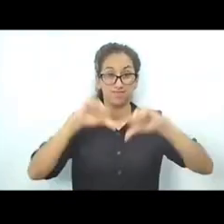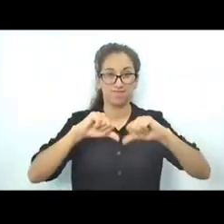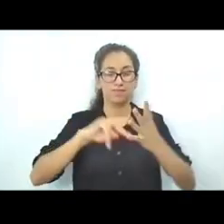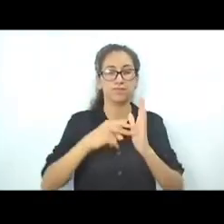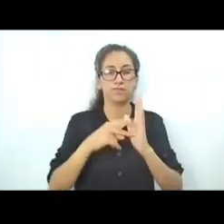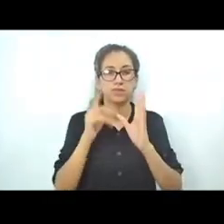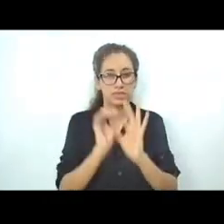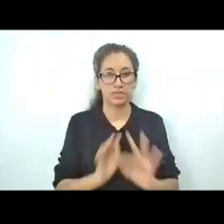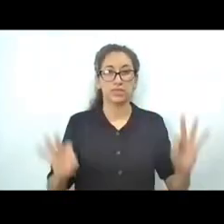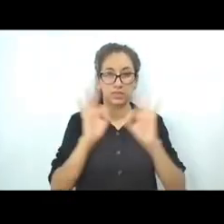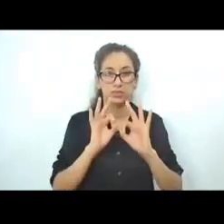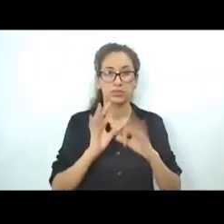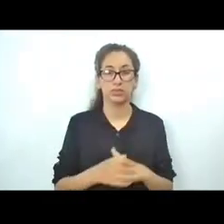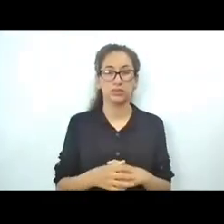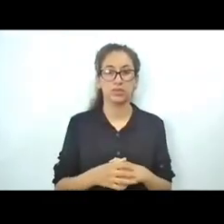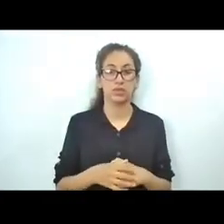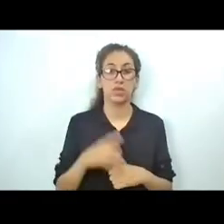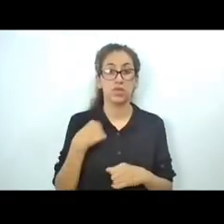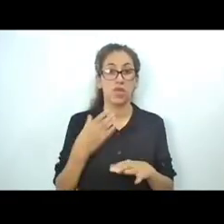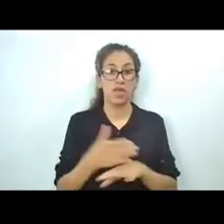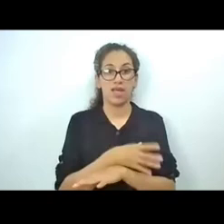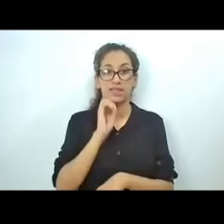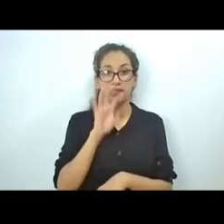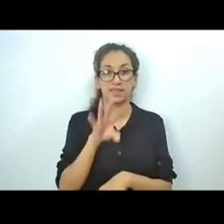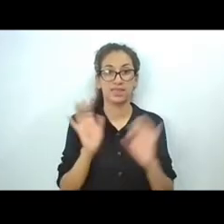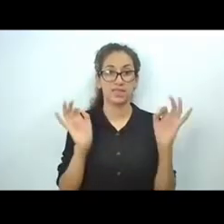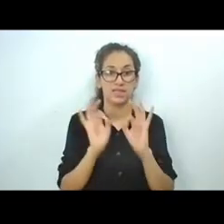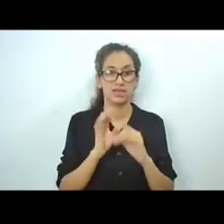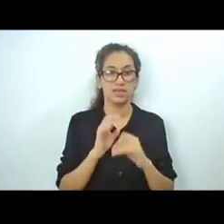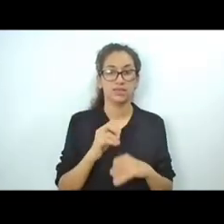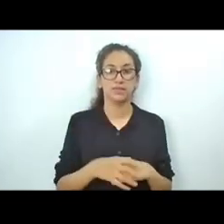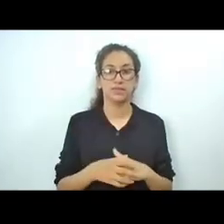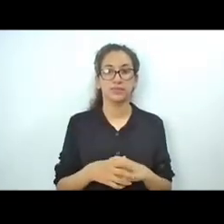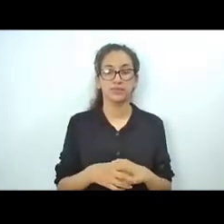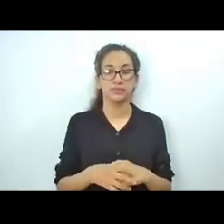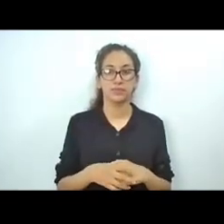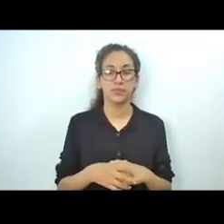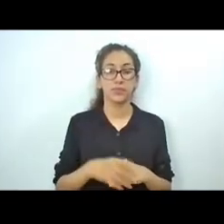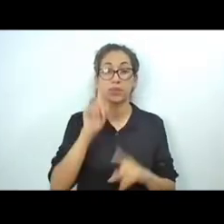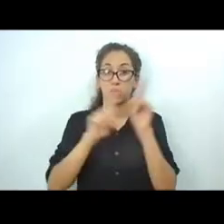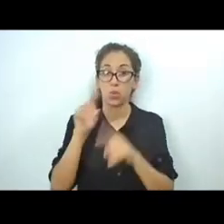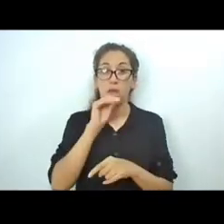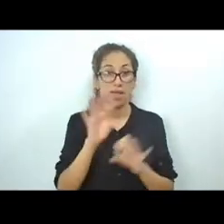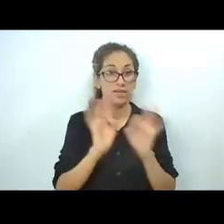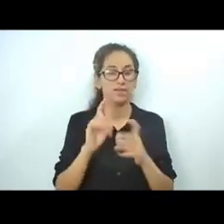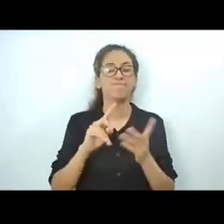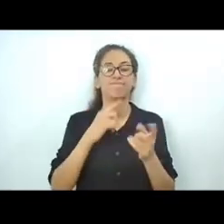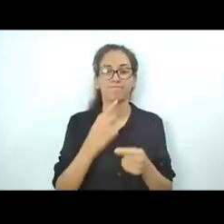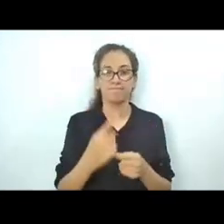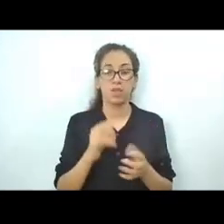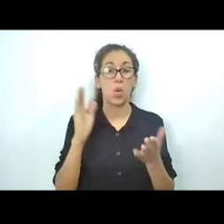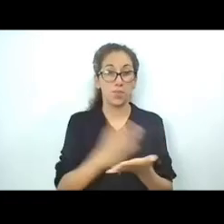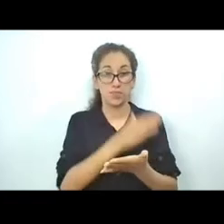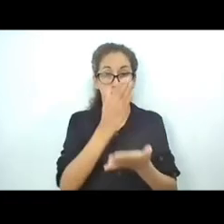importante. Ahora, algo que no he dicho y que no se menciona mucho es que en realidad también el problema de erección que